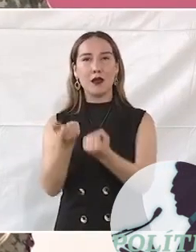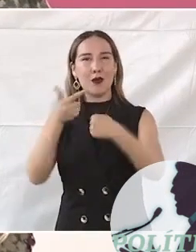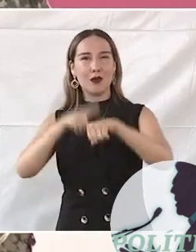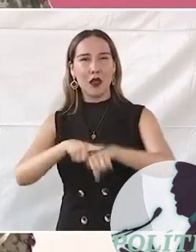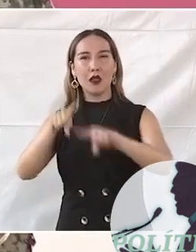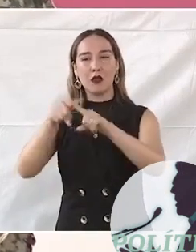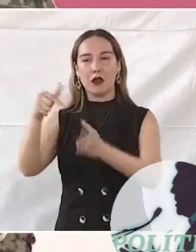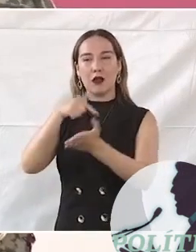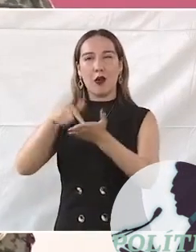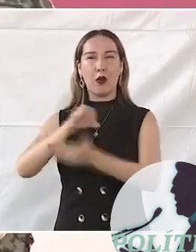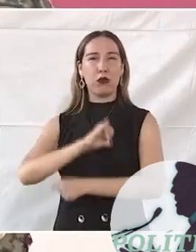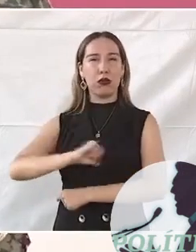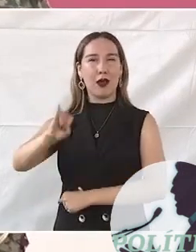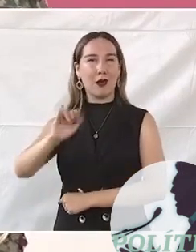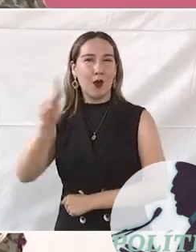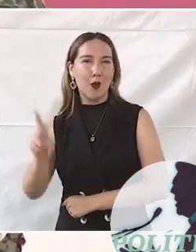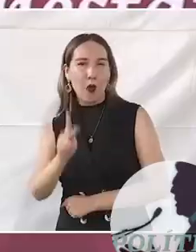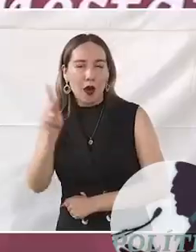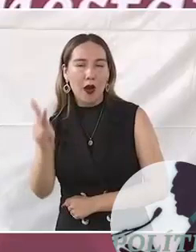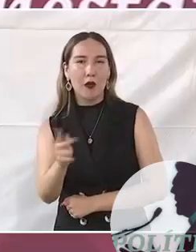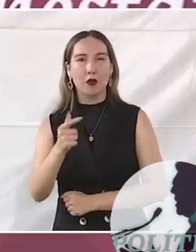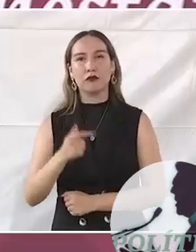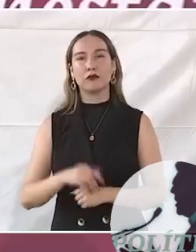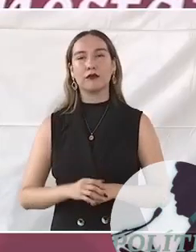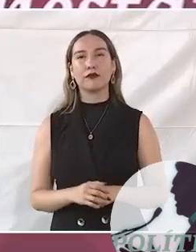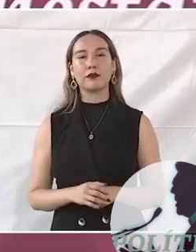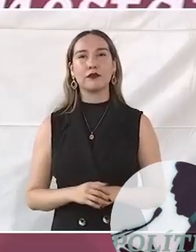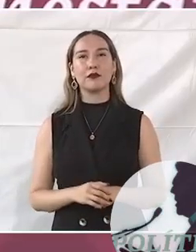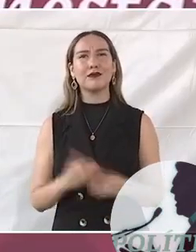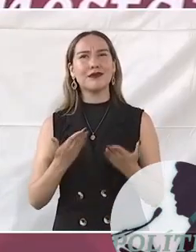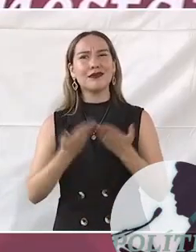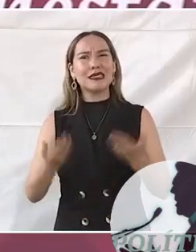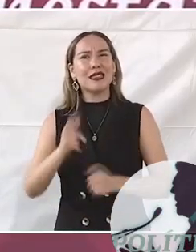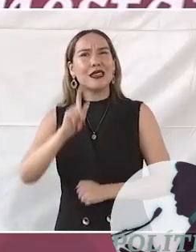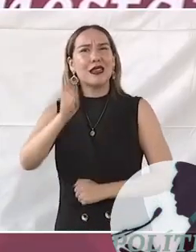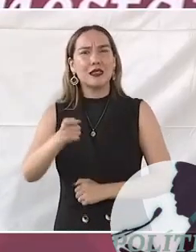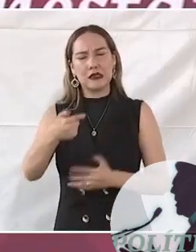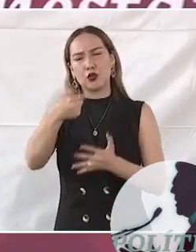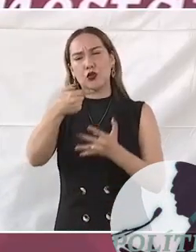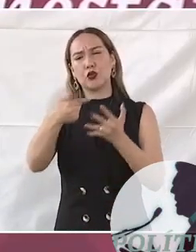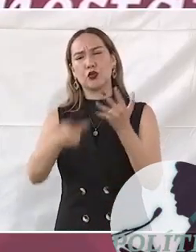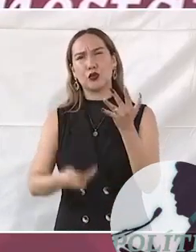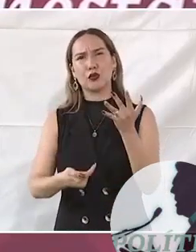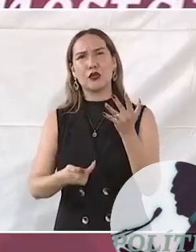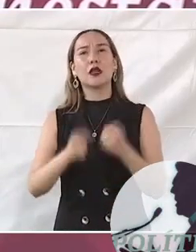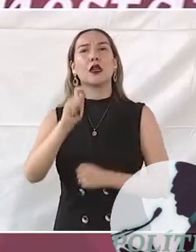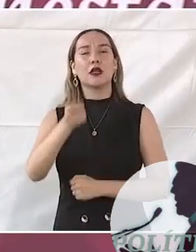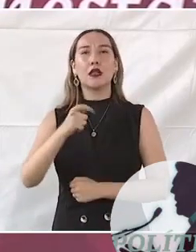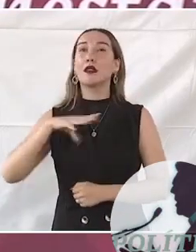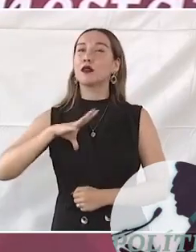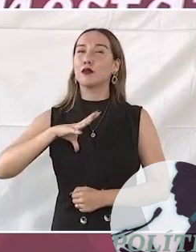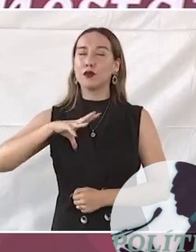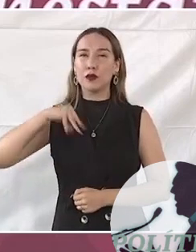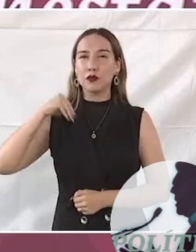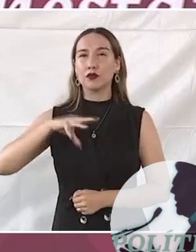rurales del estado. Todo lo anterior, sin duda, responde al esfuerzo que han hecho nuestros ingenieros militares, el